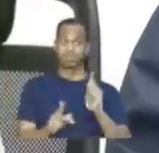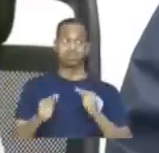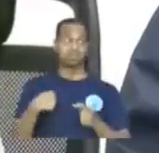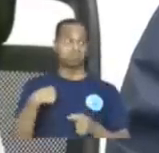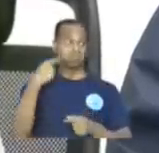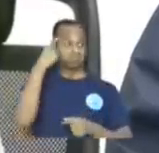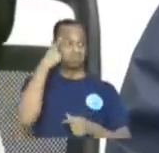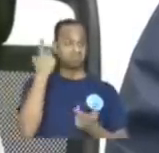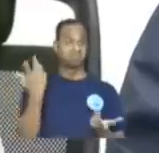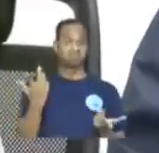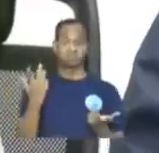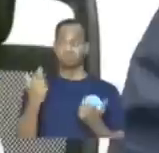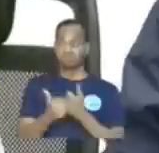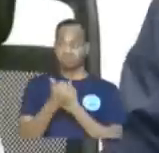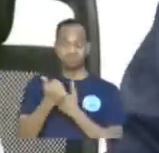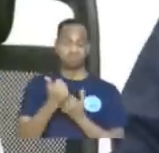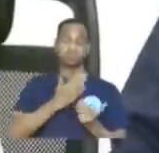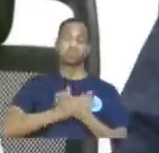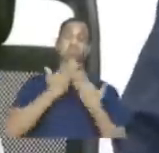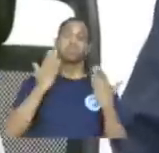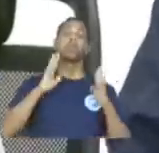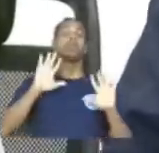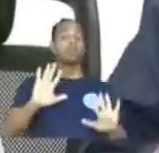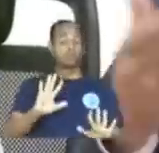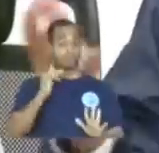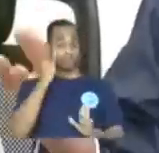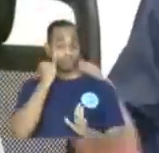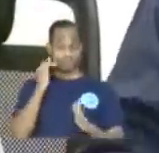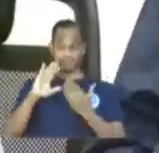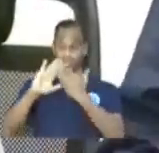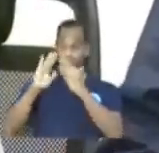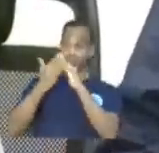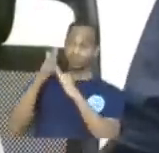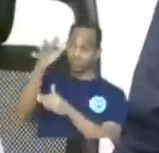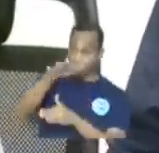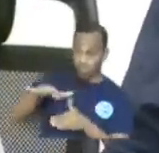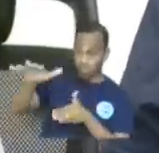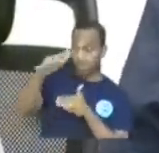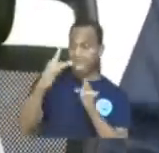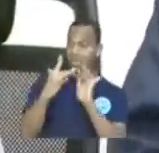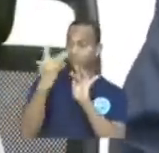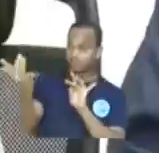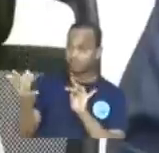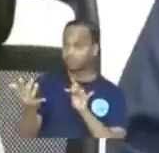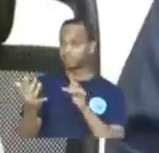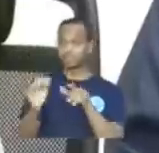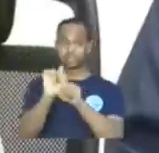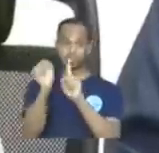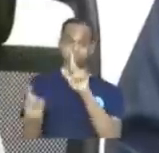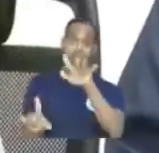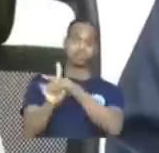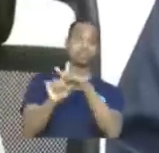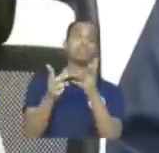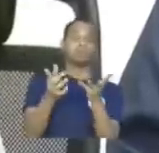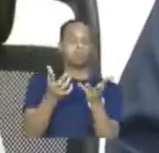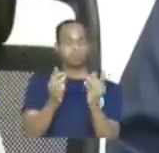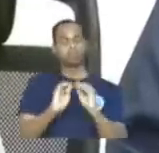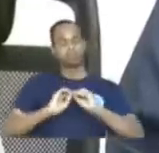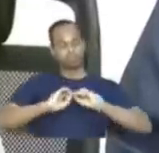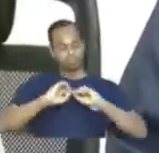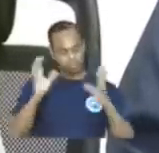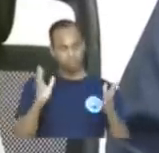haya ningún riesgo. Obviamente, si en alguna comunidad aislada pues hay alguna situación, pues el